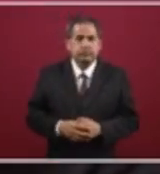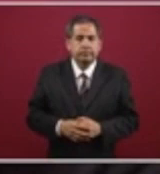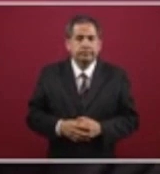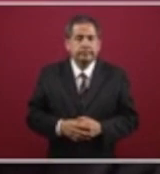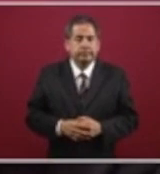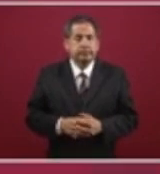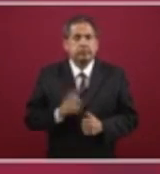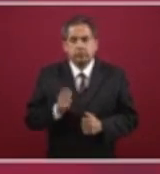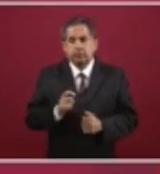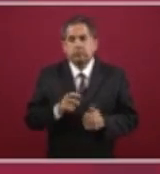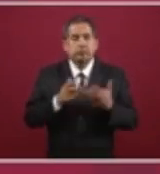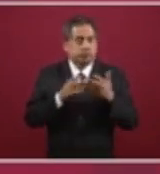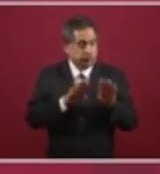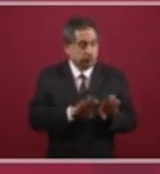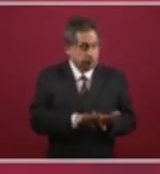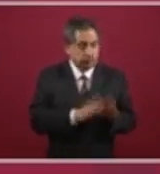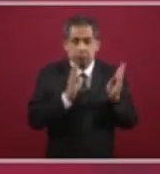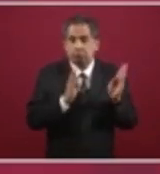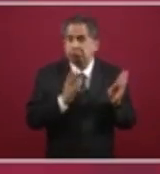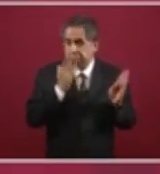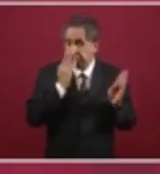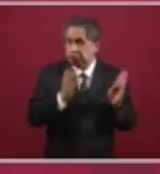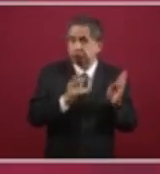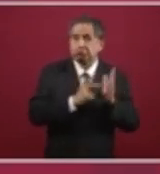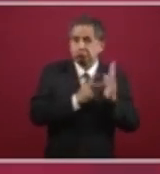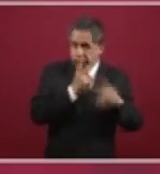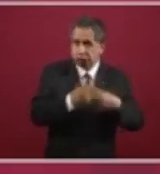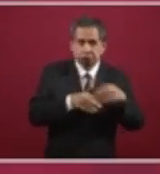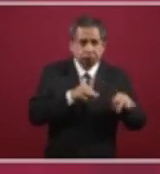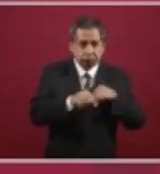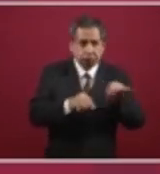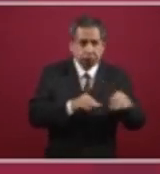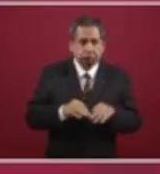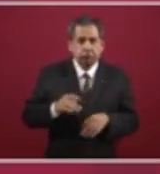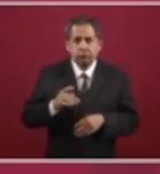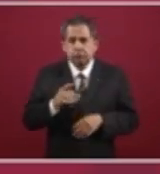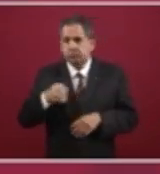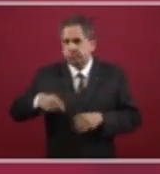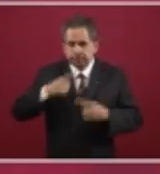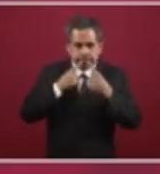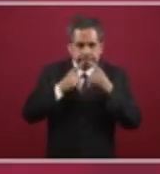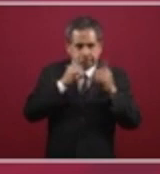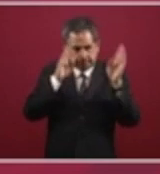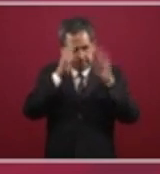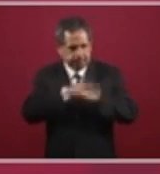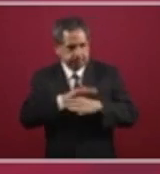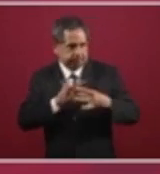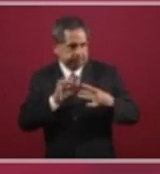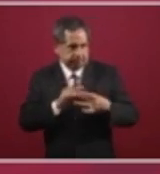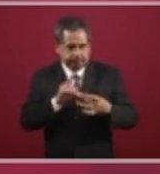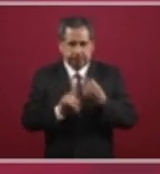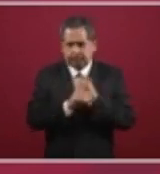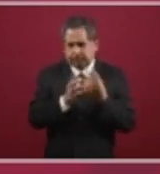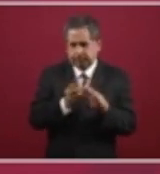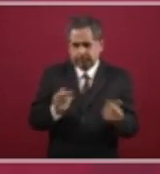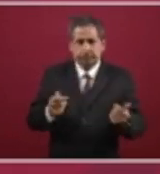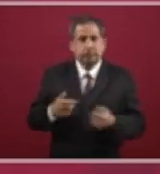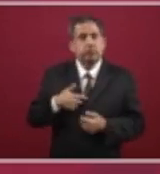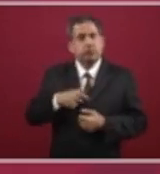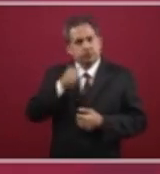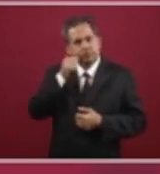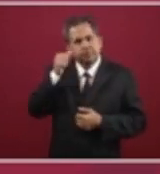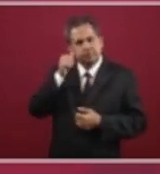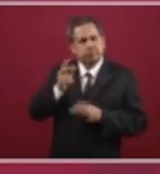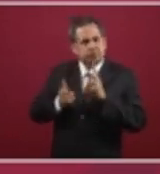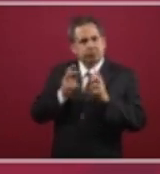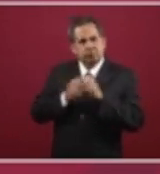Se abrió de nuevo, estamos buscando la conciliación, y hablé precisamente ayer